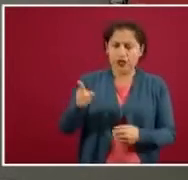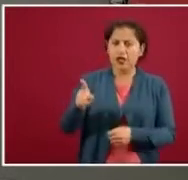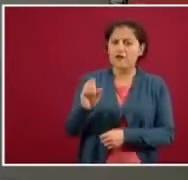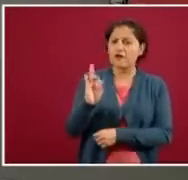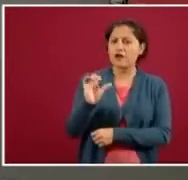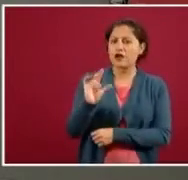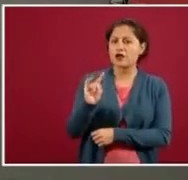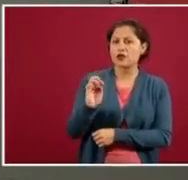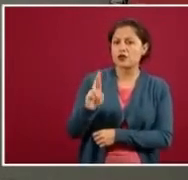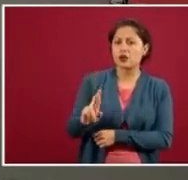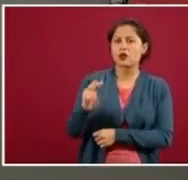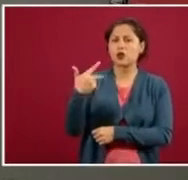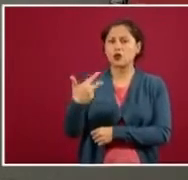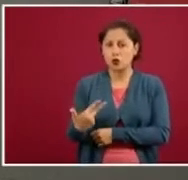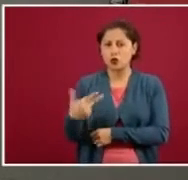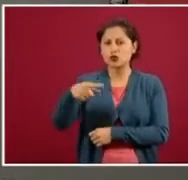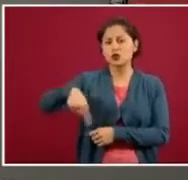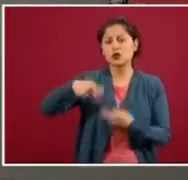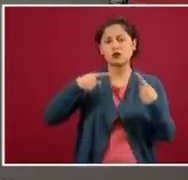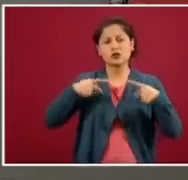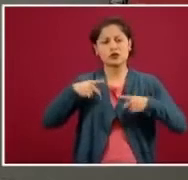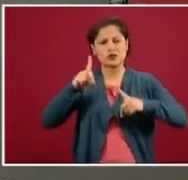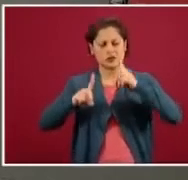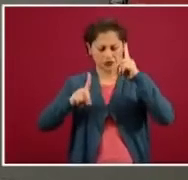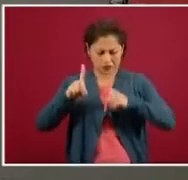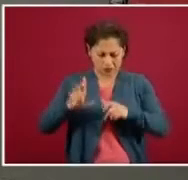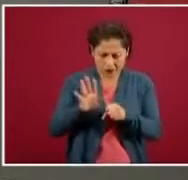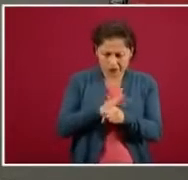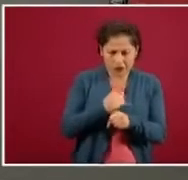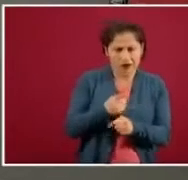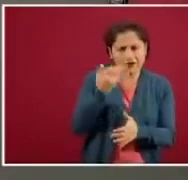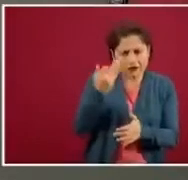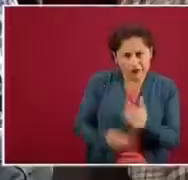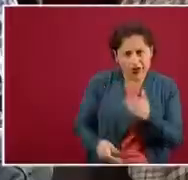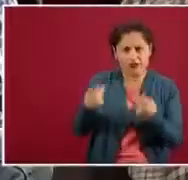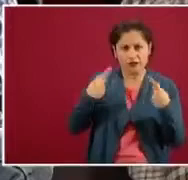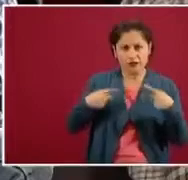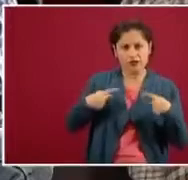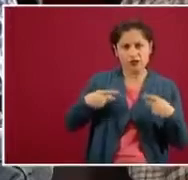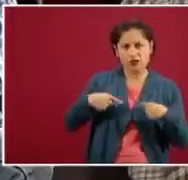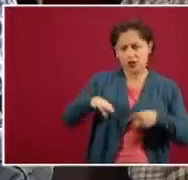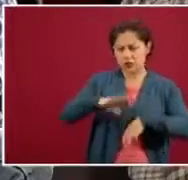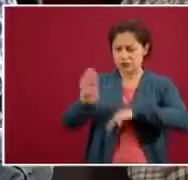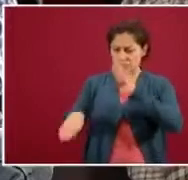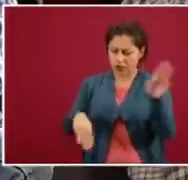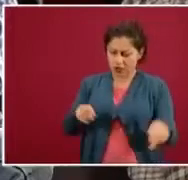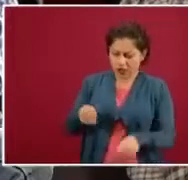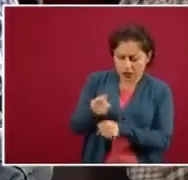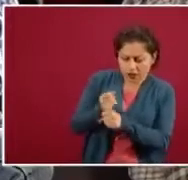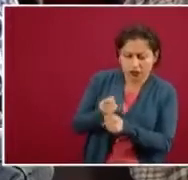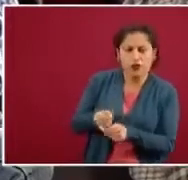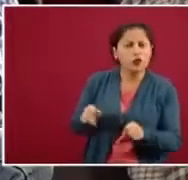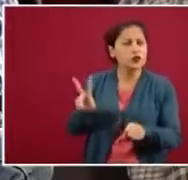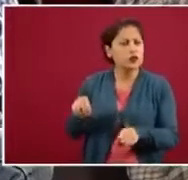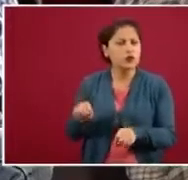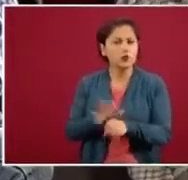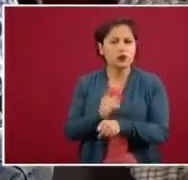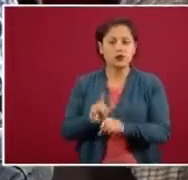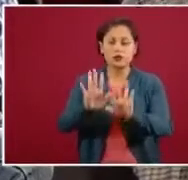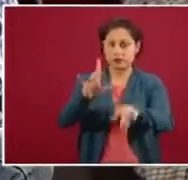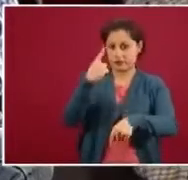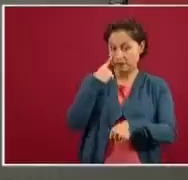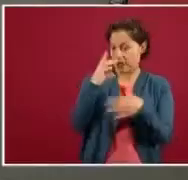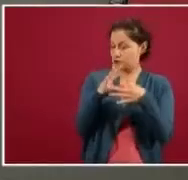mucha confusión con respecto a por qué no se está aplicando con las muertes. La explicación es muy simple, qué bueno que nos lo comenta para que